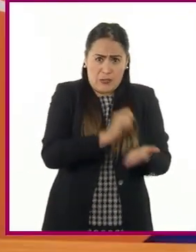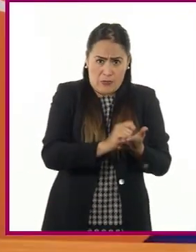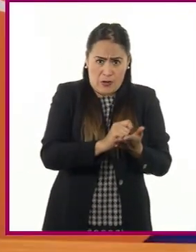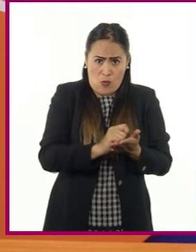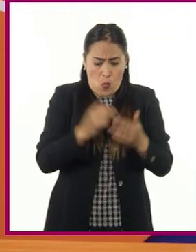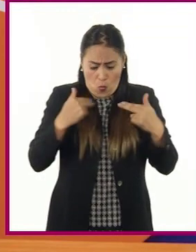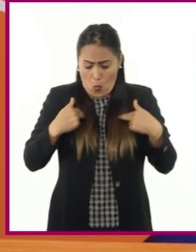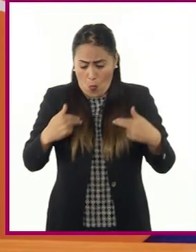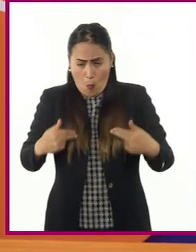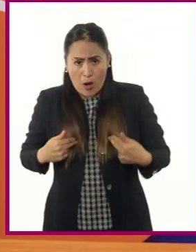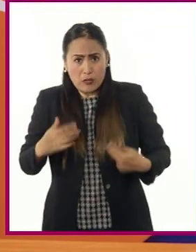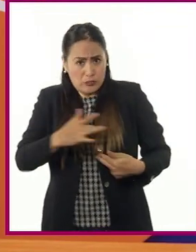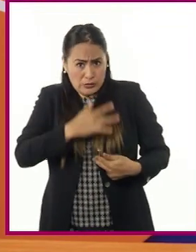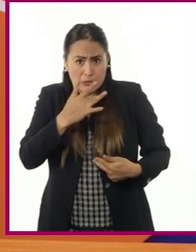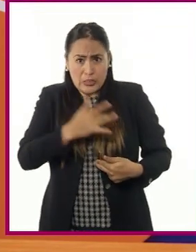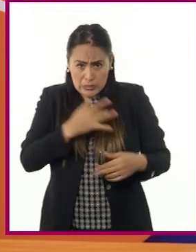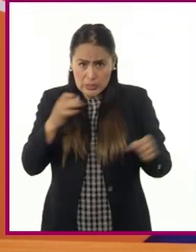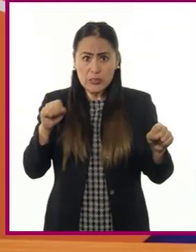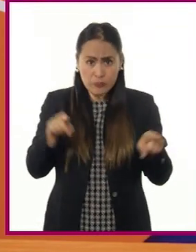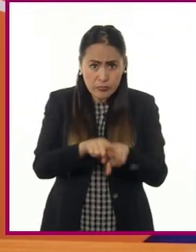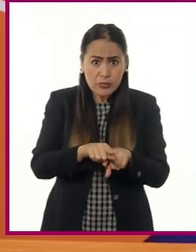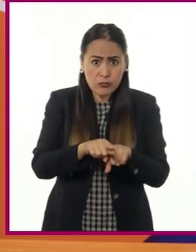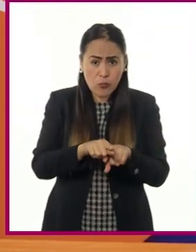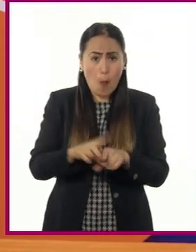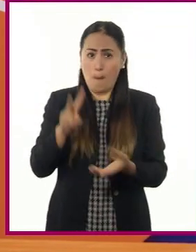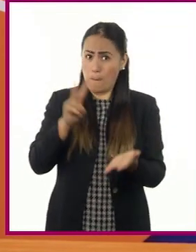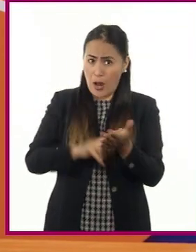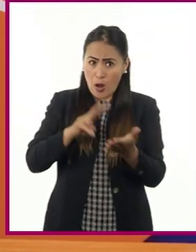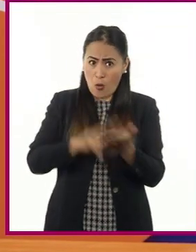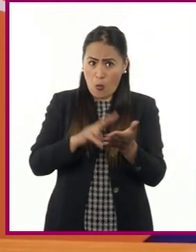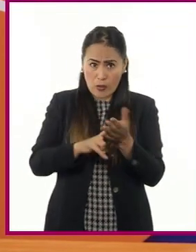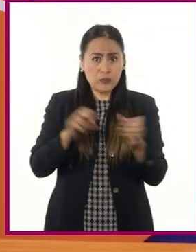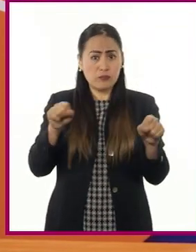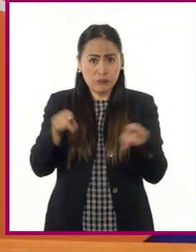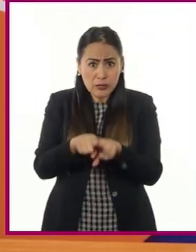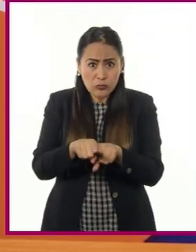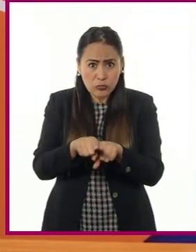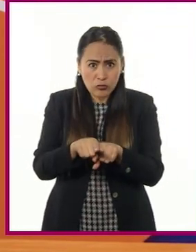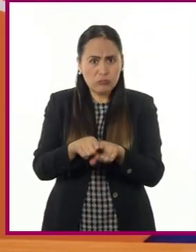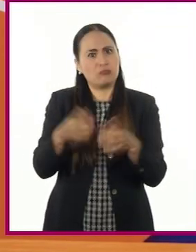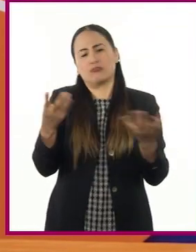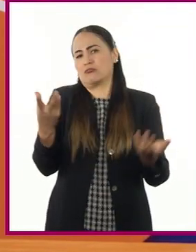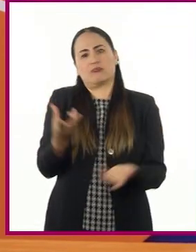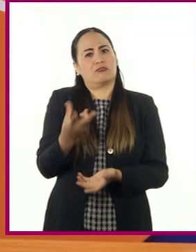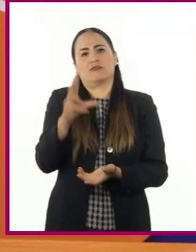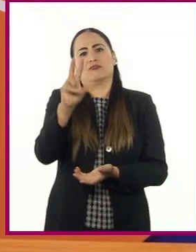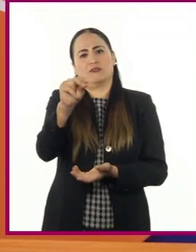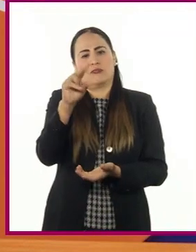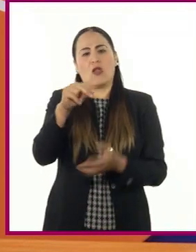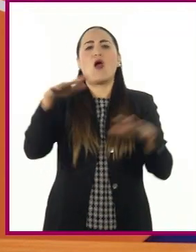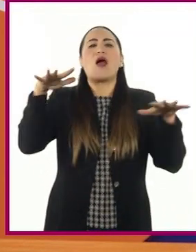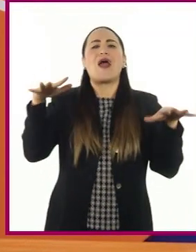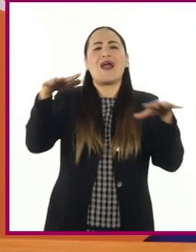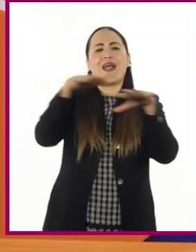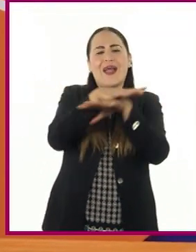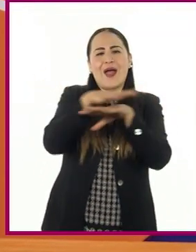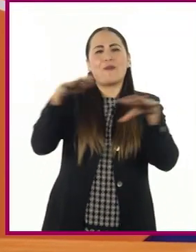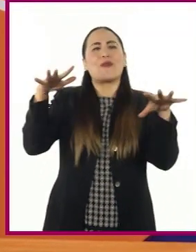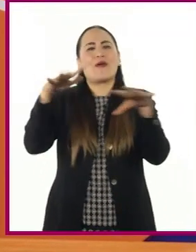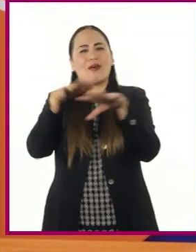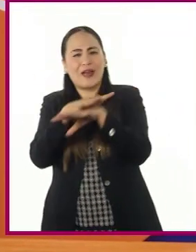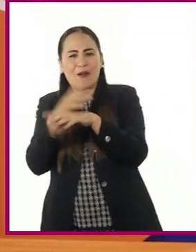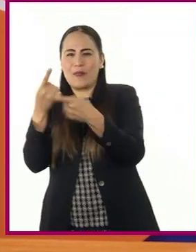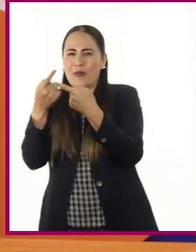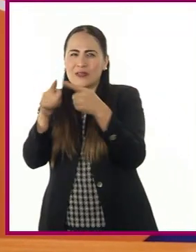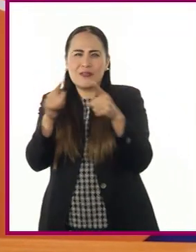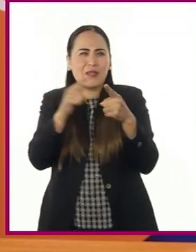siempre somos iguales, ni tenemos los mismos valores, sino que vamos evolucionando y apreciando diferentes cosas de